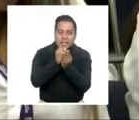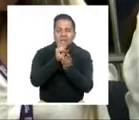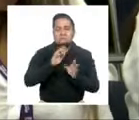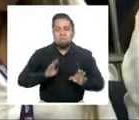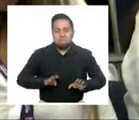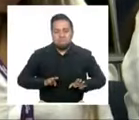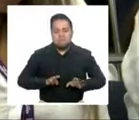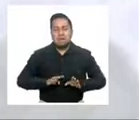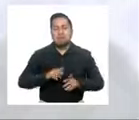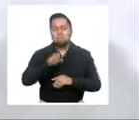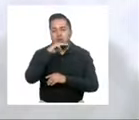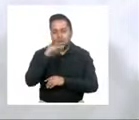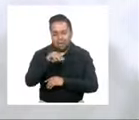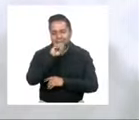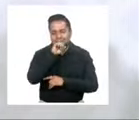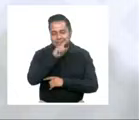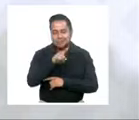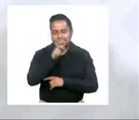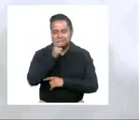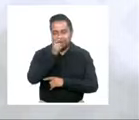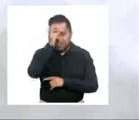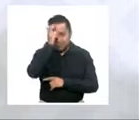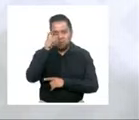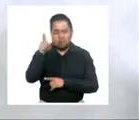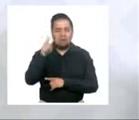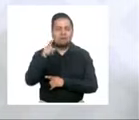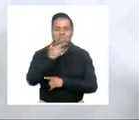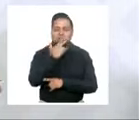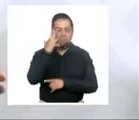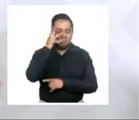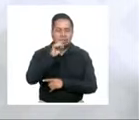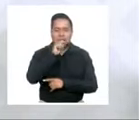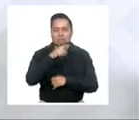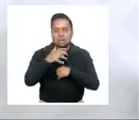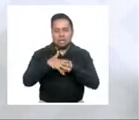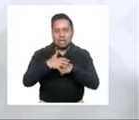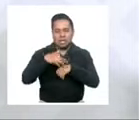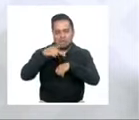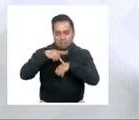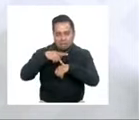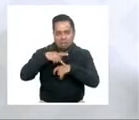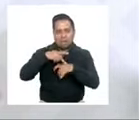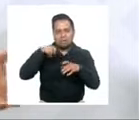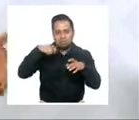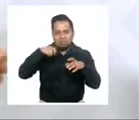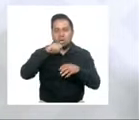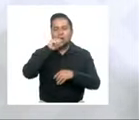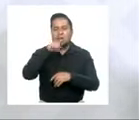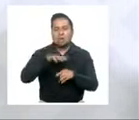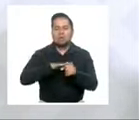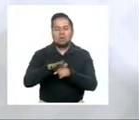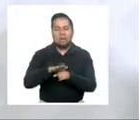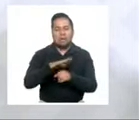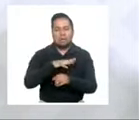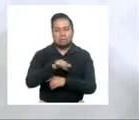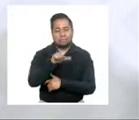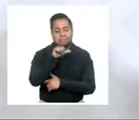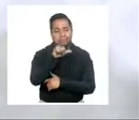cadera, van a encontrar la caldo de piedra, van a encontrar